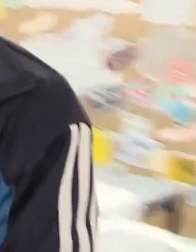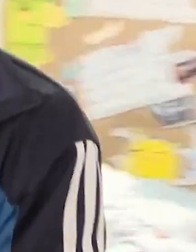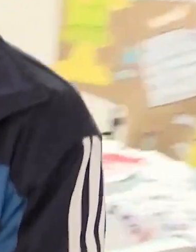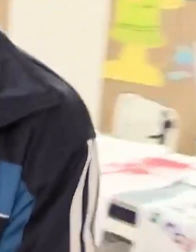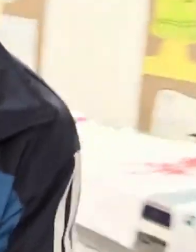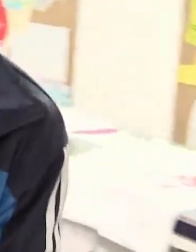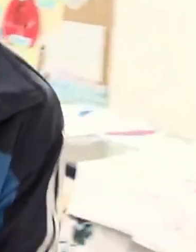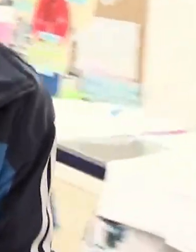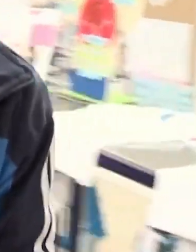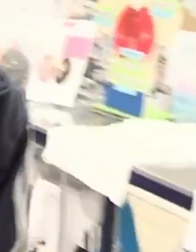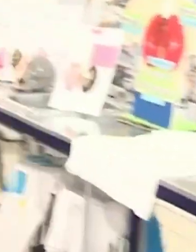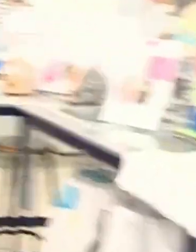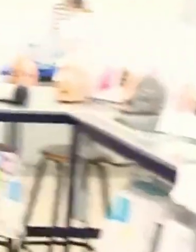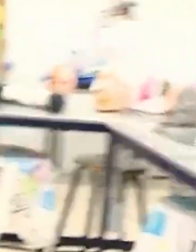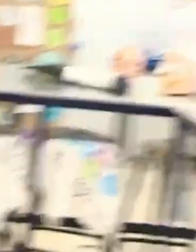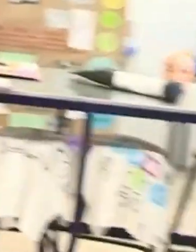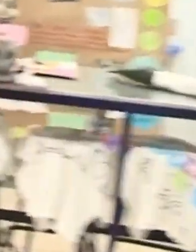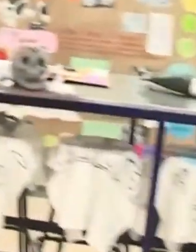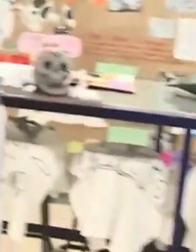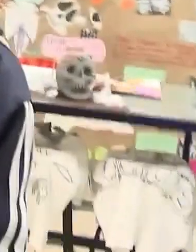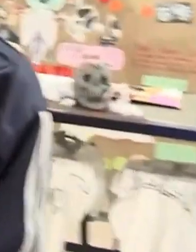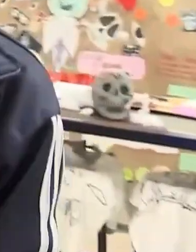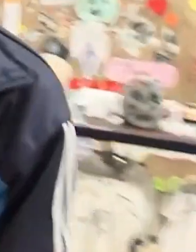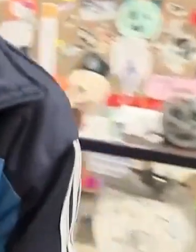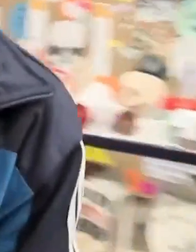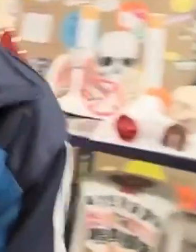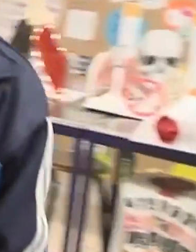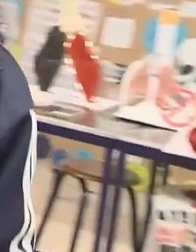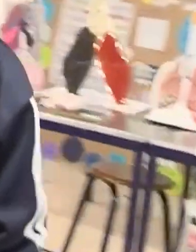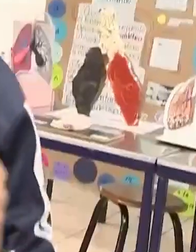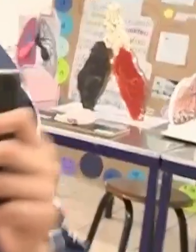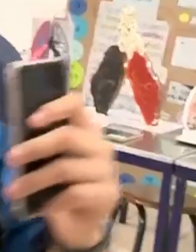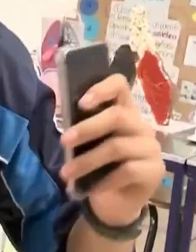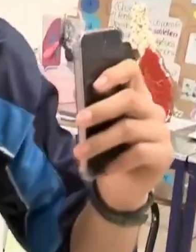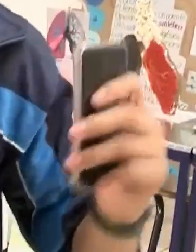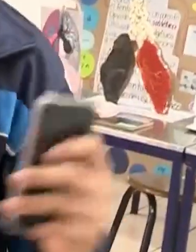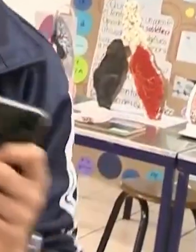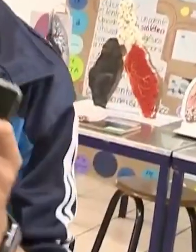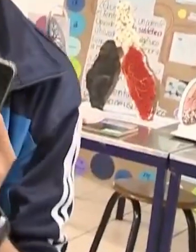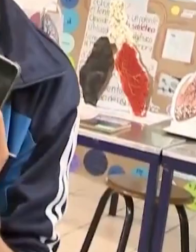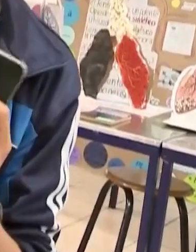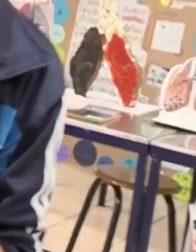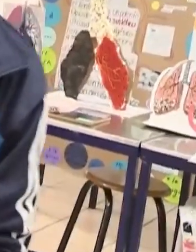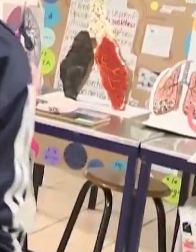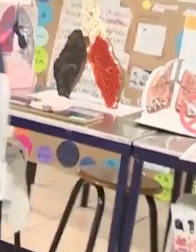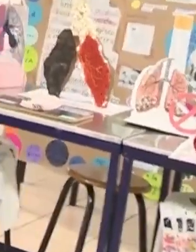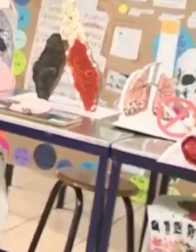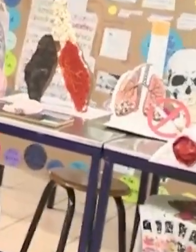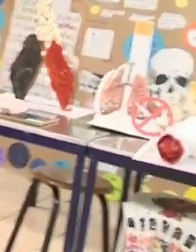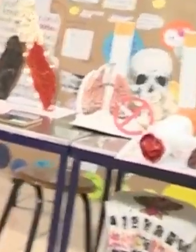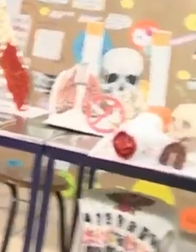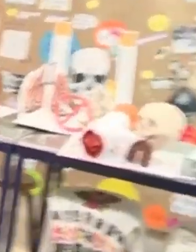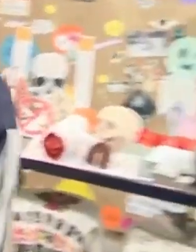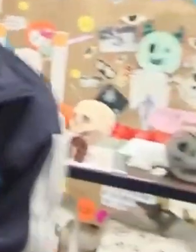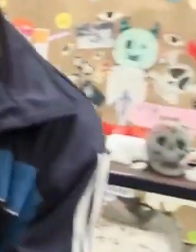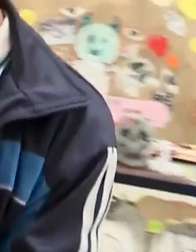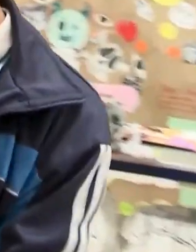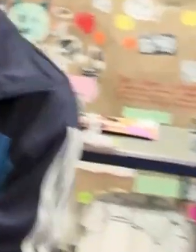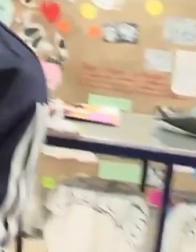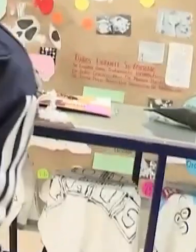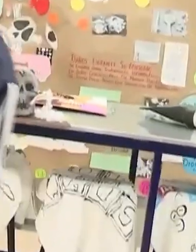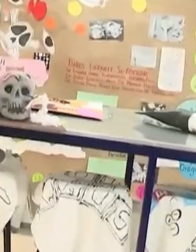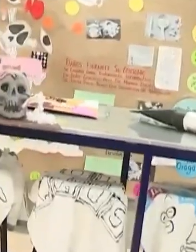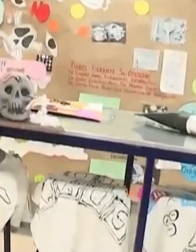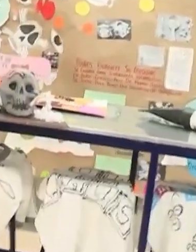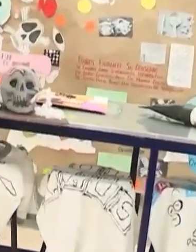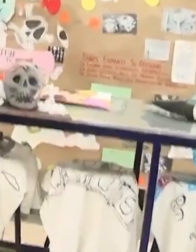de todos. Y del alcohol cuídate, no inicies. Puedes perder el control y presenciar otros matices. Las benzodiazepinas no